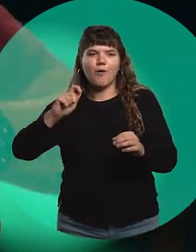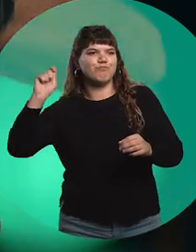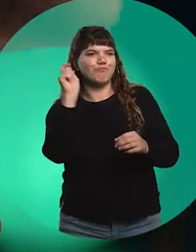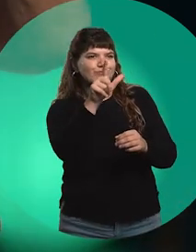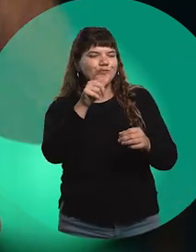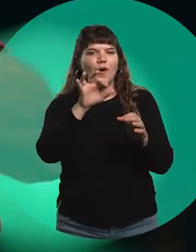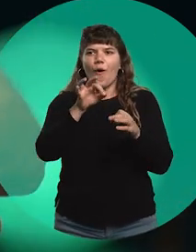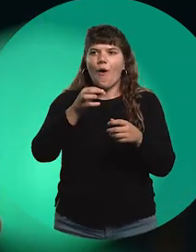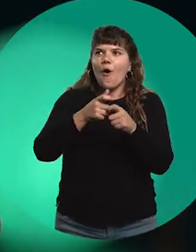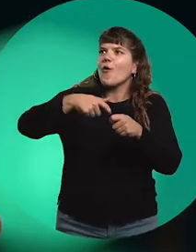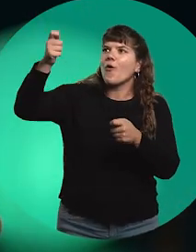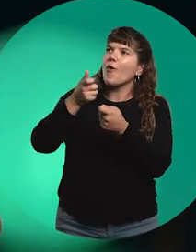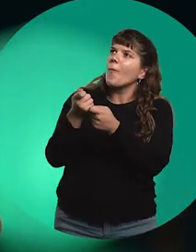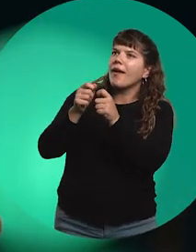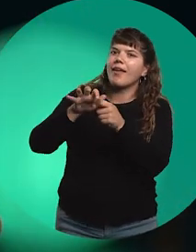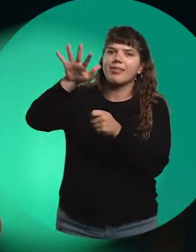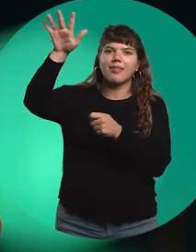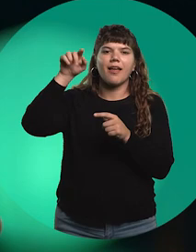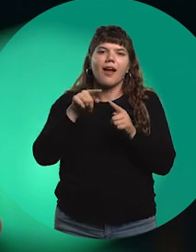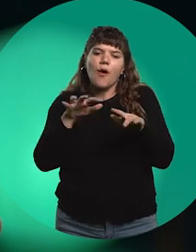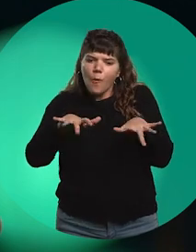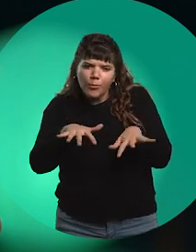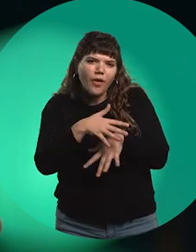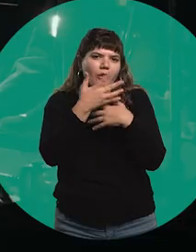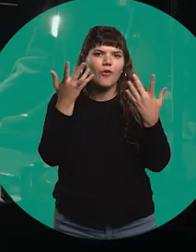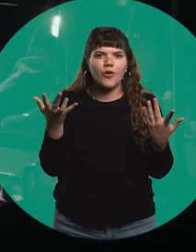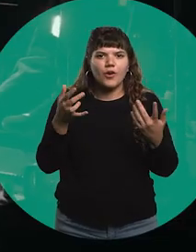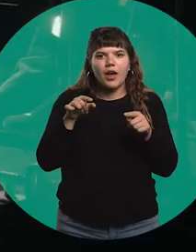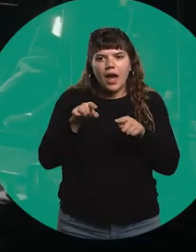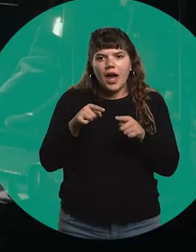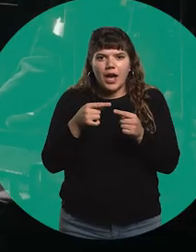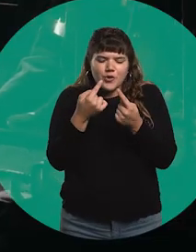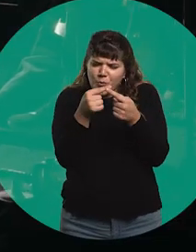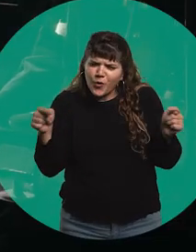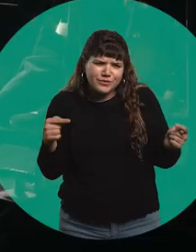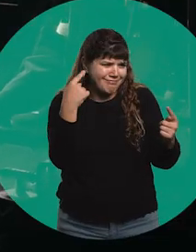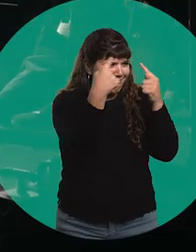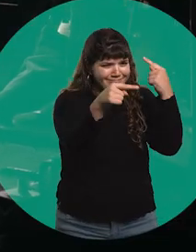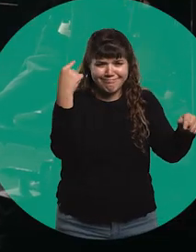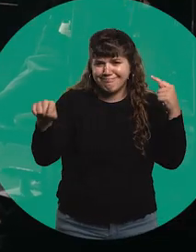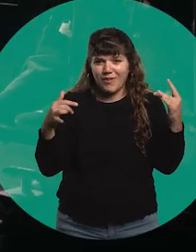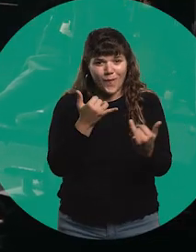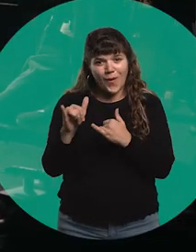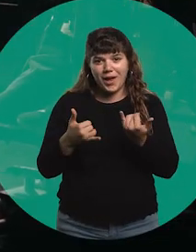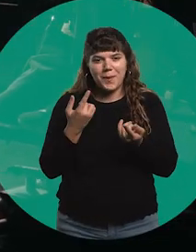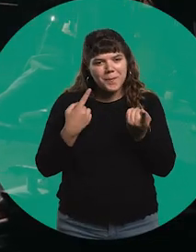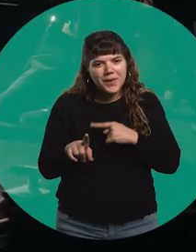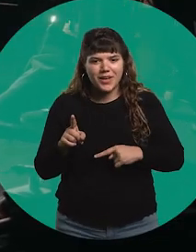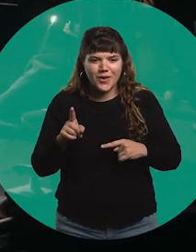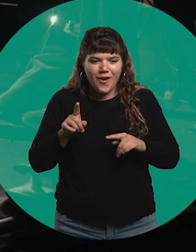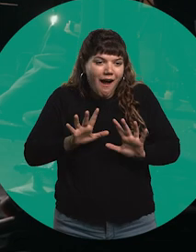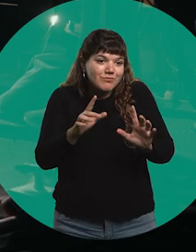dardos o remontando una cometa o jugando en una computadora, son tarea que no tienen nada que ver una con la otra y, sin embargo,